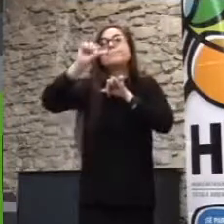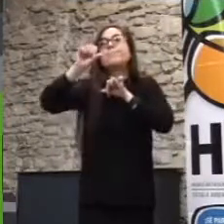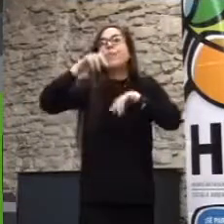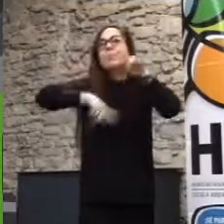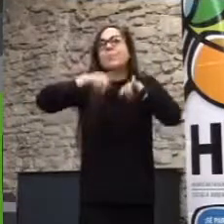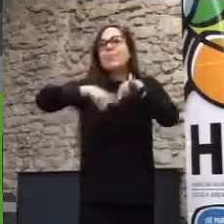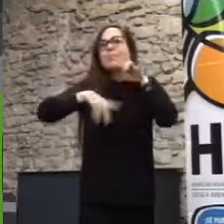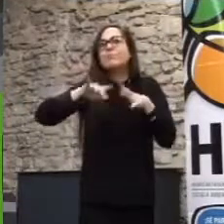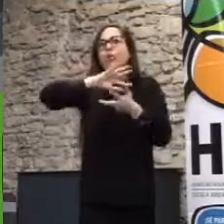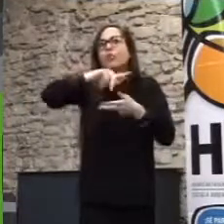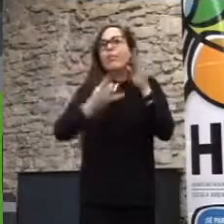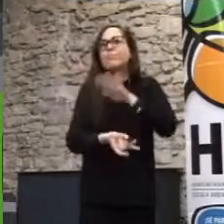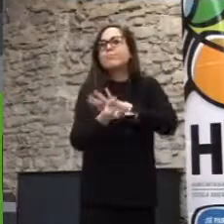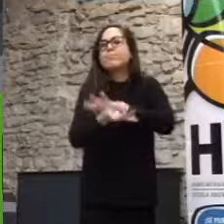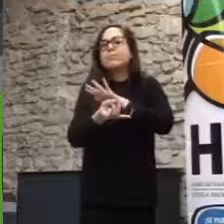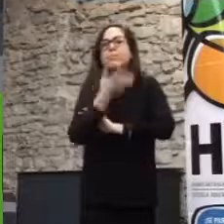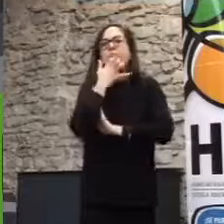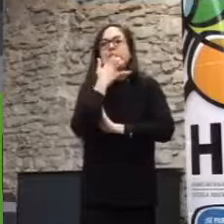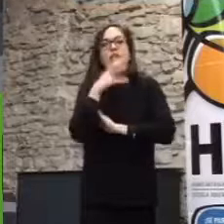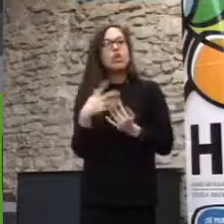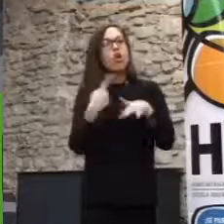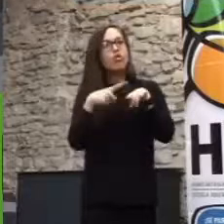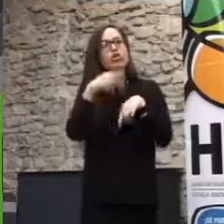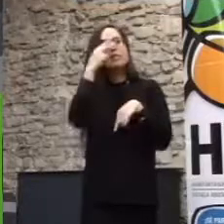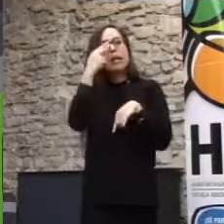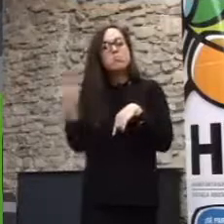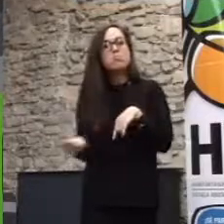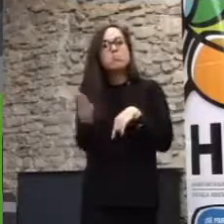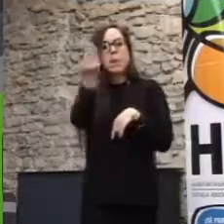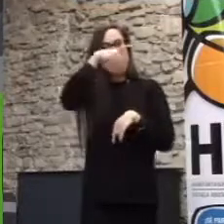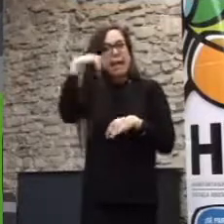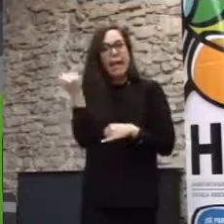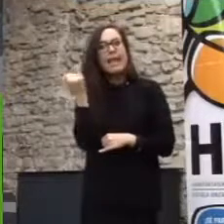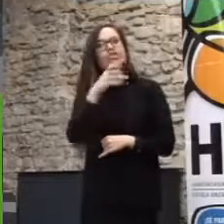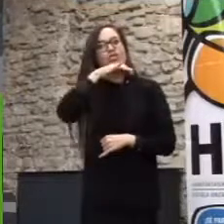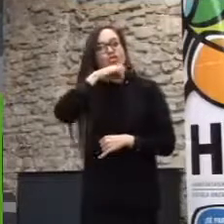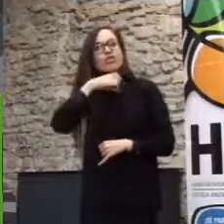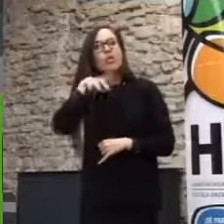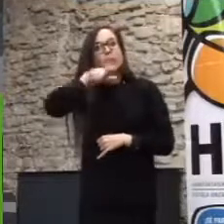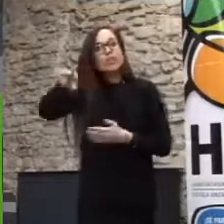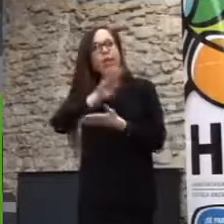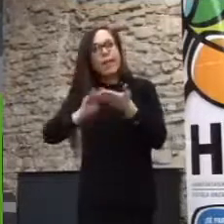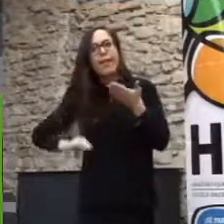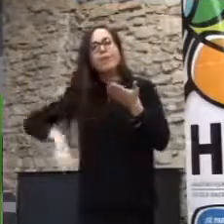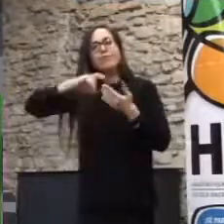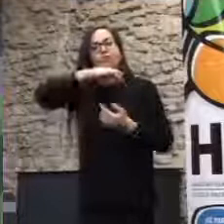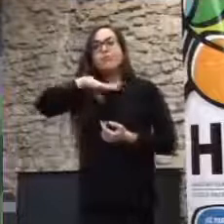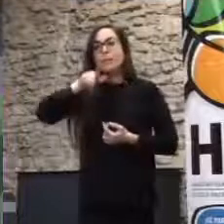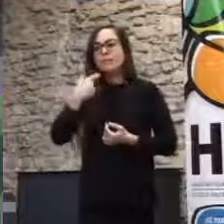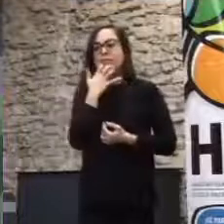importante, mucho mejor, todos más contentos, los redactores más contentos, los jefes también. Si lo que ocurre es poco importante, pues tendremos que